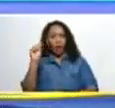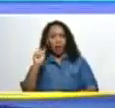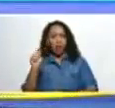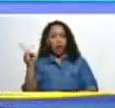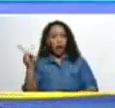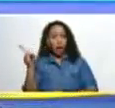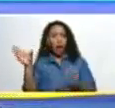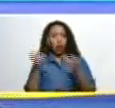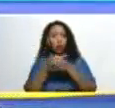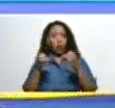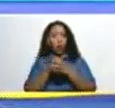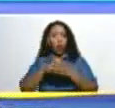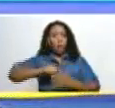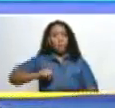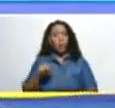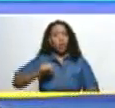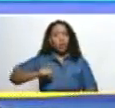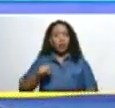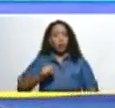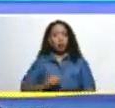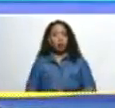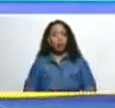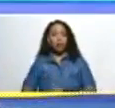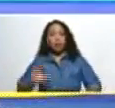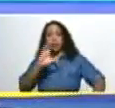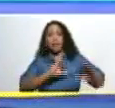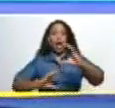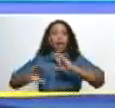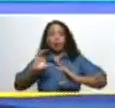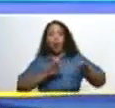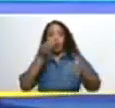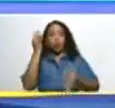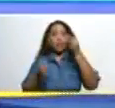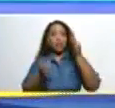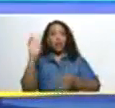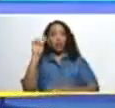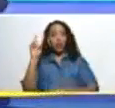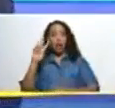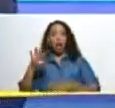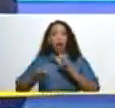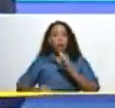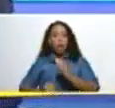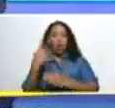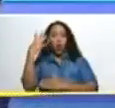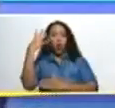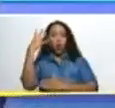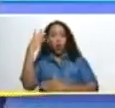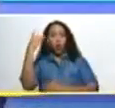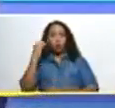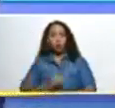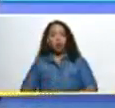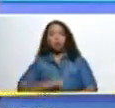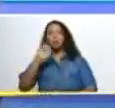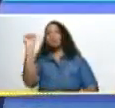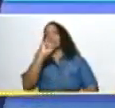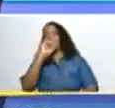el Cuerpo de Policía Científica y Judicial de Venezuela fue refundado, es verdad,